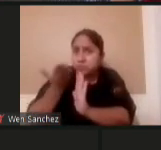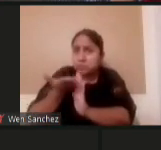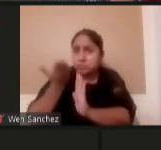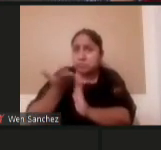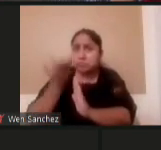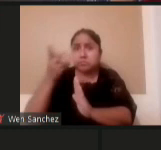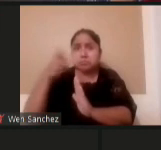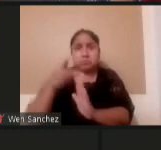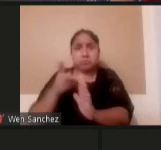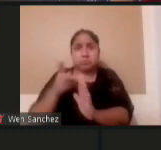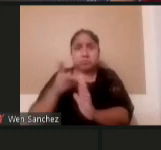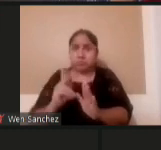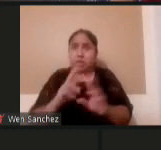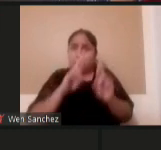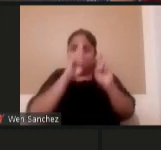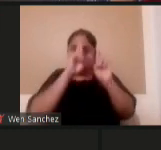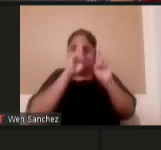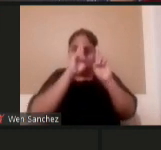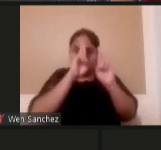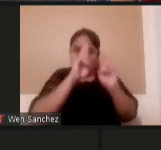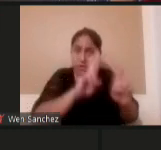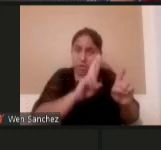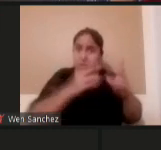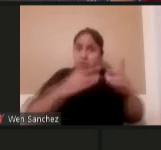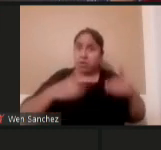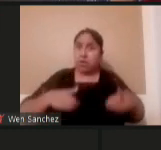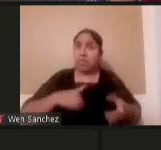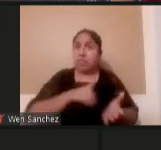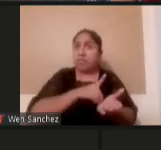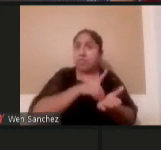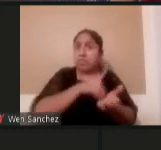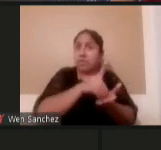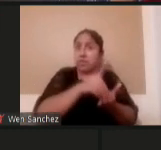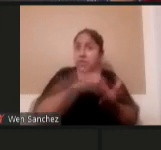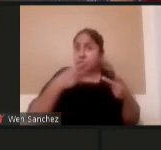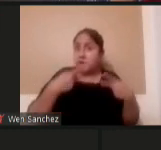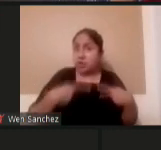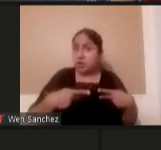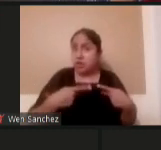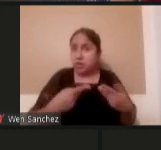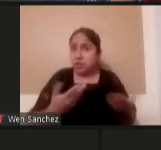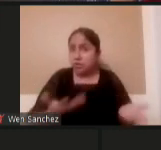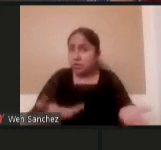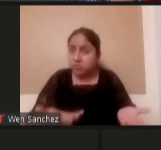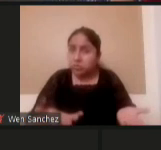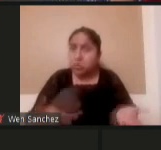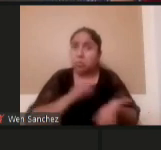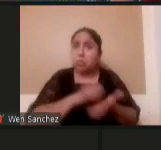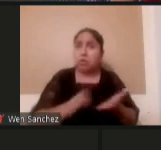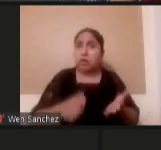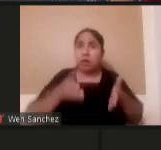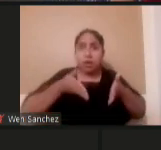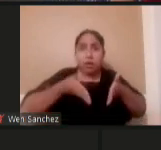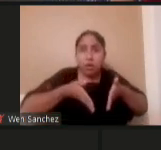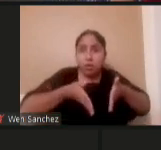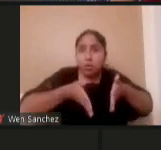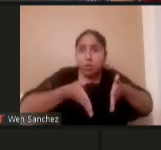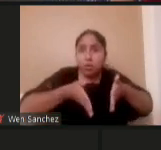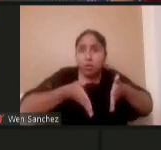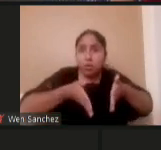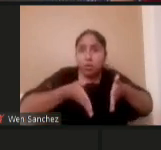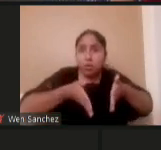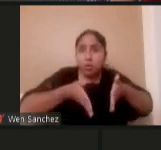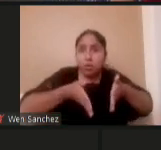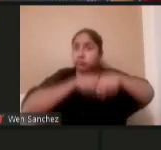y de todos los peatones. Vemos rutas para ciclistas incompletas, sin mantenimiento e insuficientes,